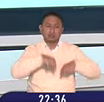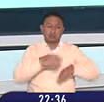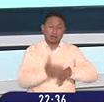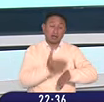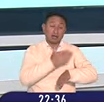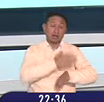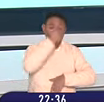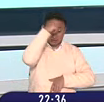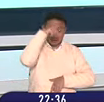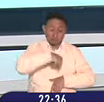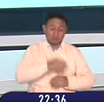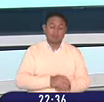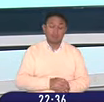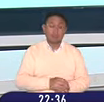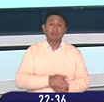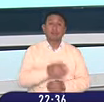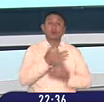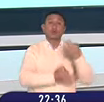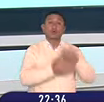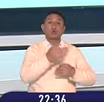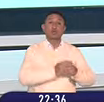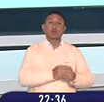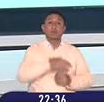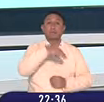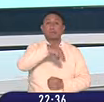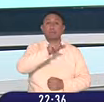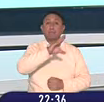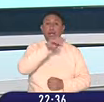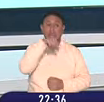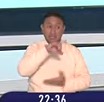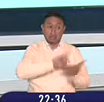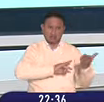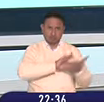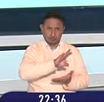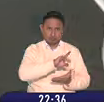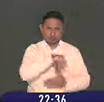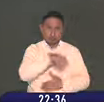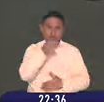que destituyó del cargo al juez nacional Walter Macías.